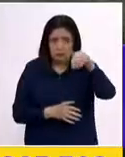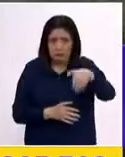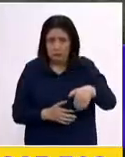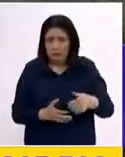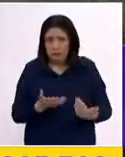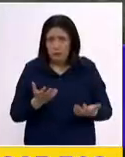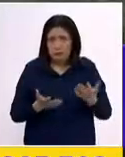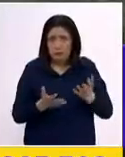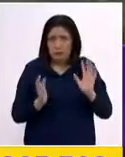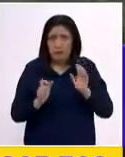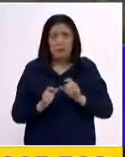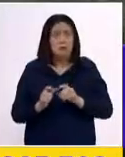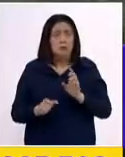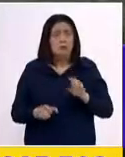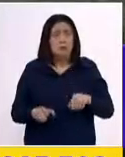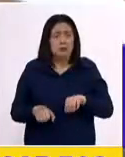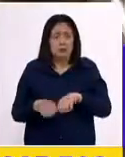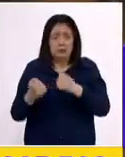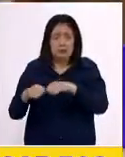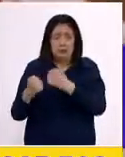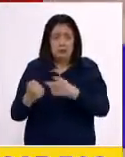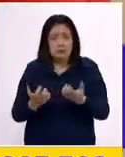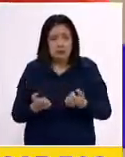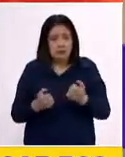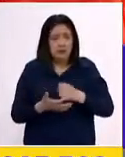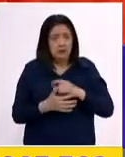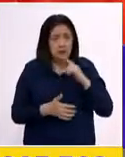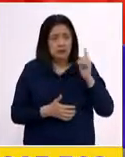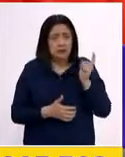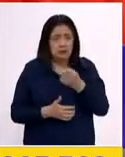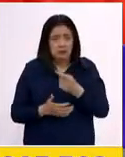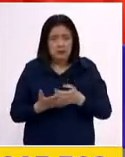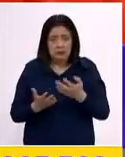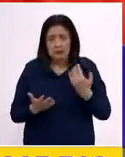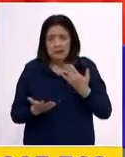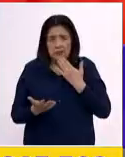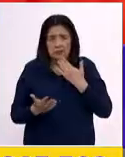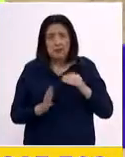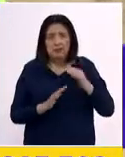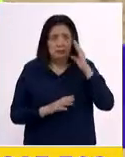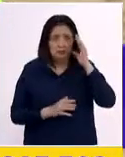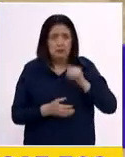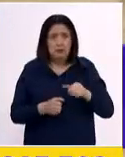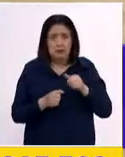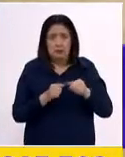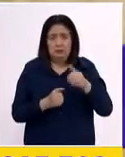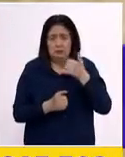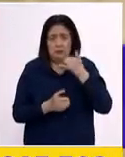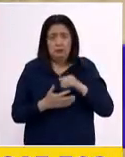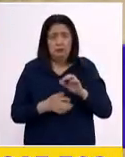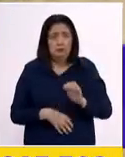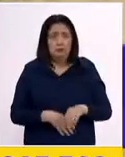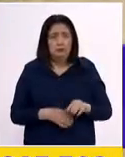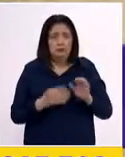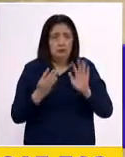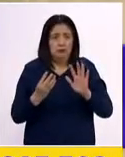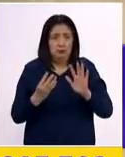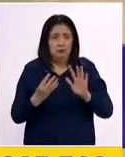a manos de descuartizadores de vehículos, interpuso denuncia ante la DIRINCRI. Números para contacto es el